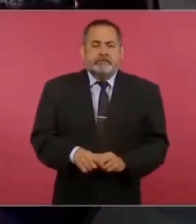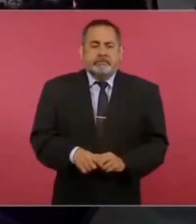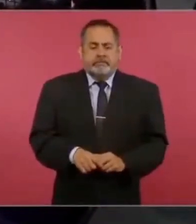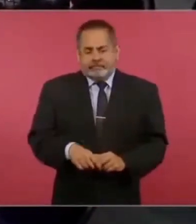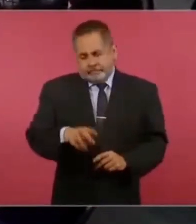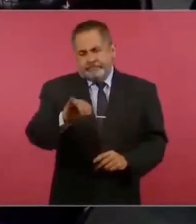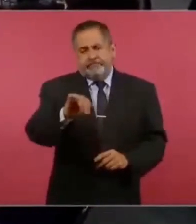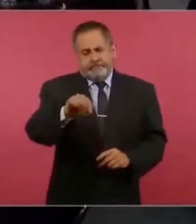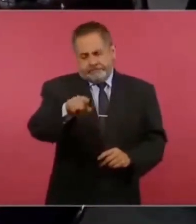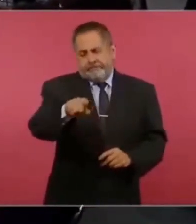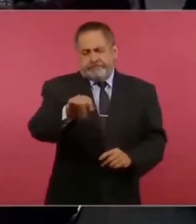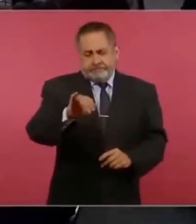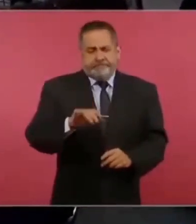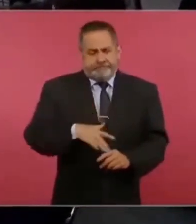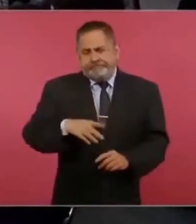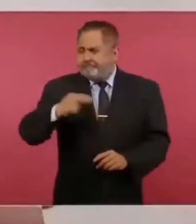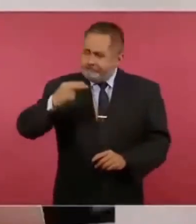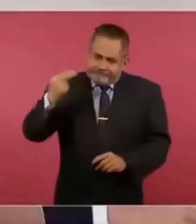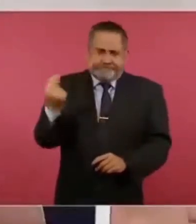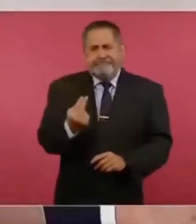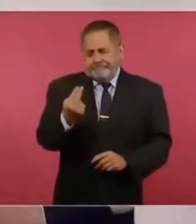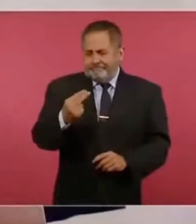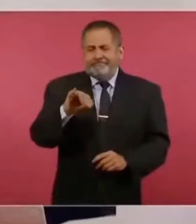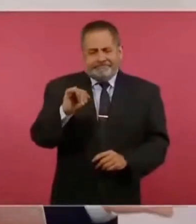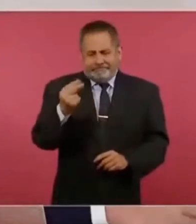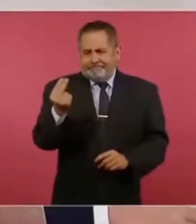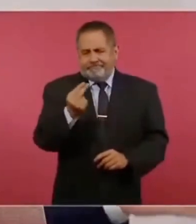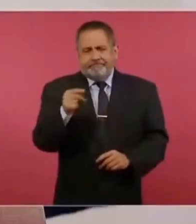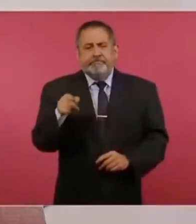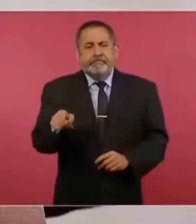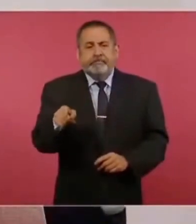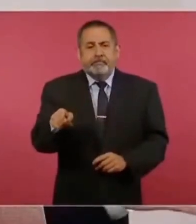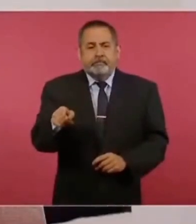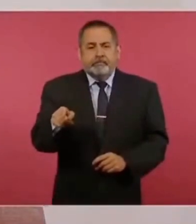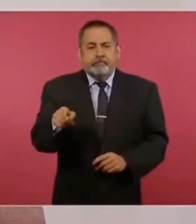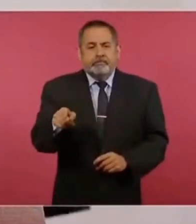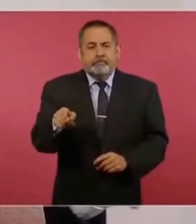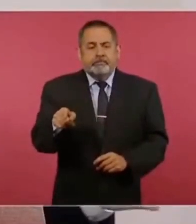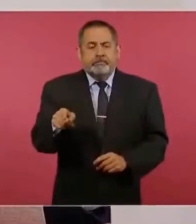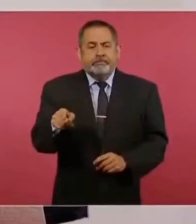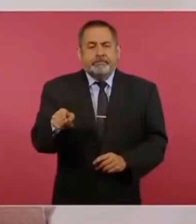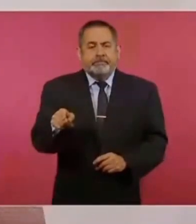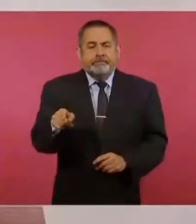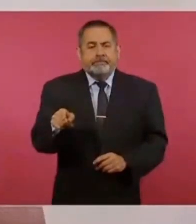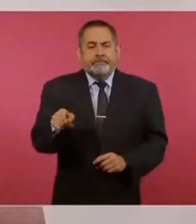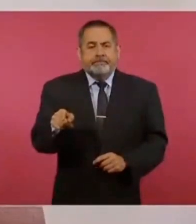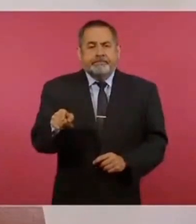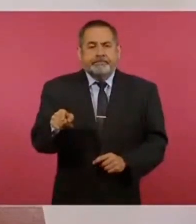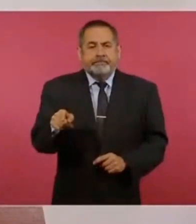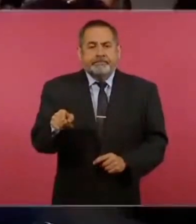sí se necesita de tener